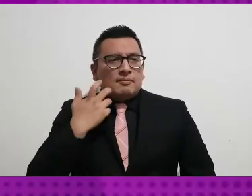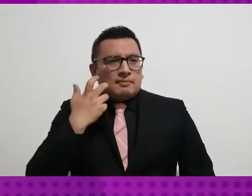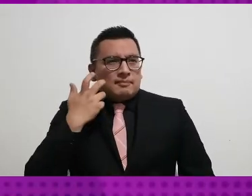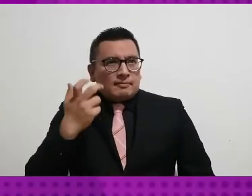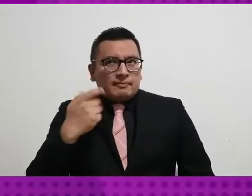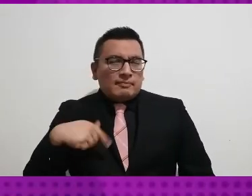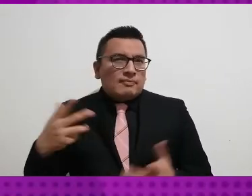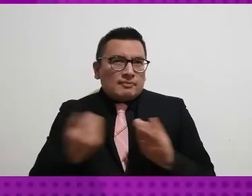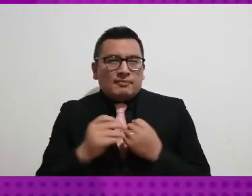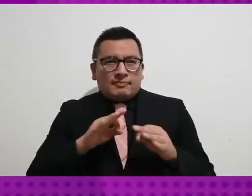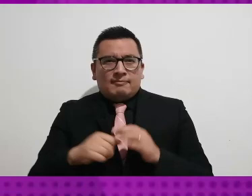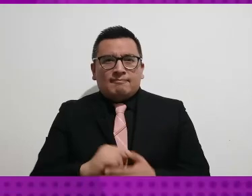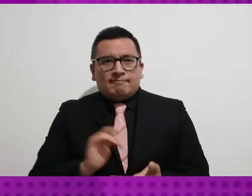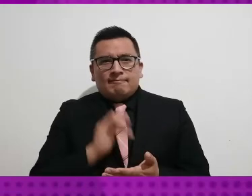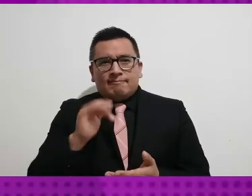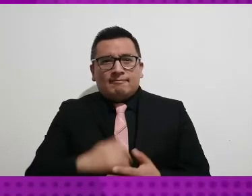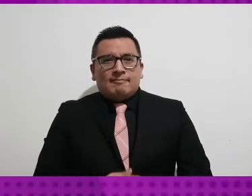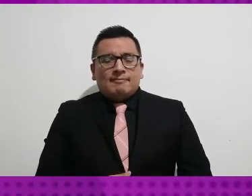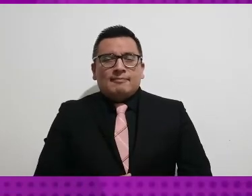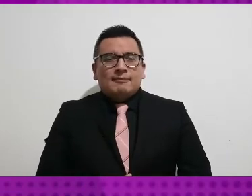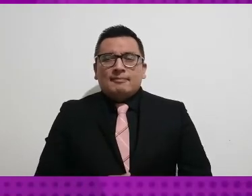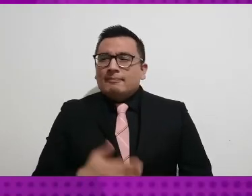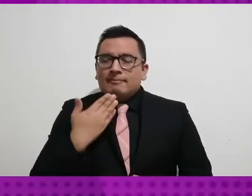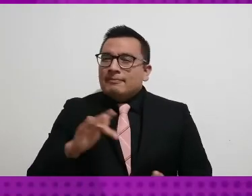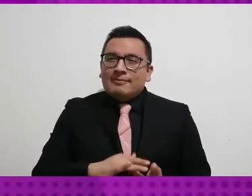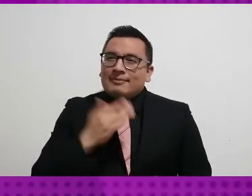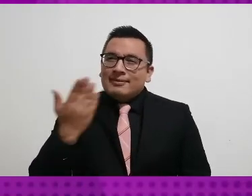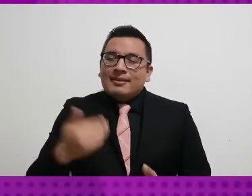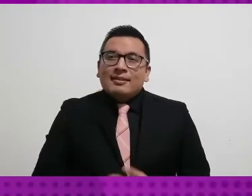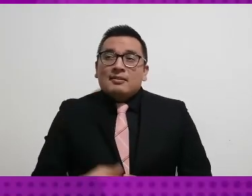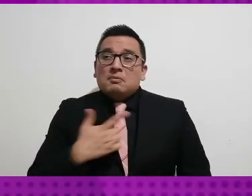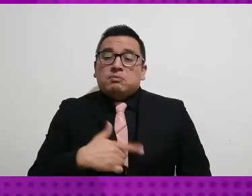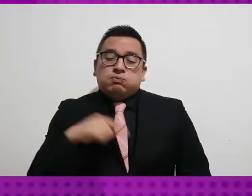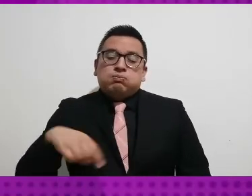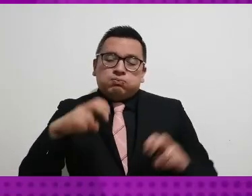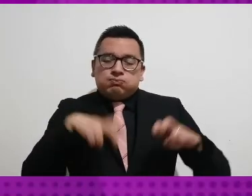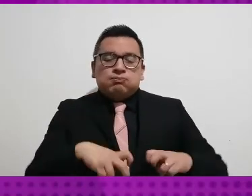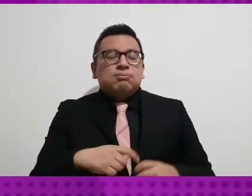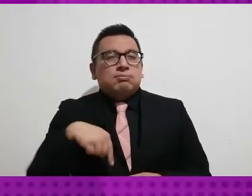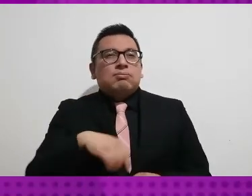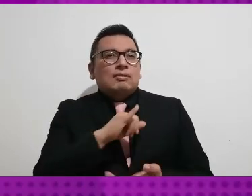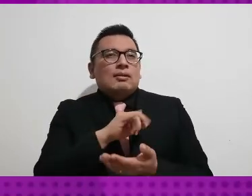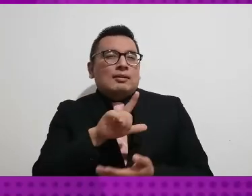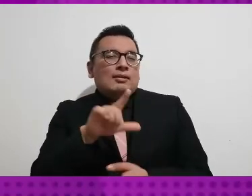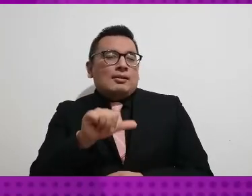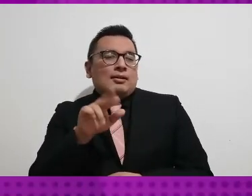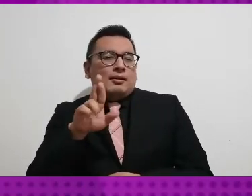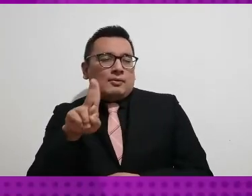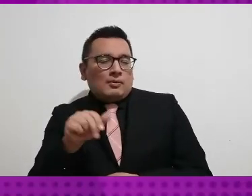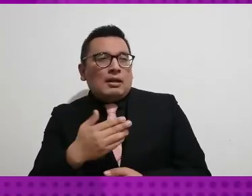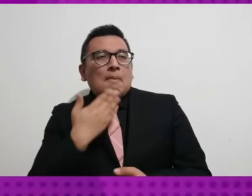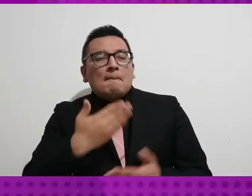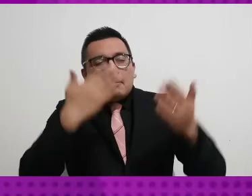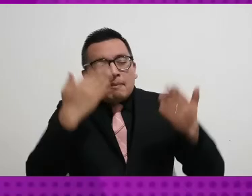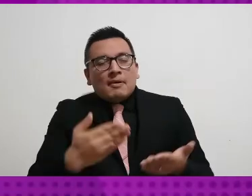que quieran trabajar con nosotros. Muchísimas gracias. No, al contrario, gracias, consejero. Nos da mucho gusto tenerle aquí con nosotros en la urna. Bienvenido al